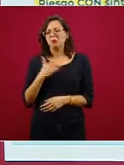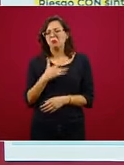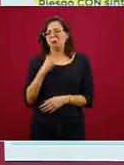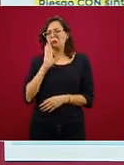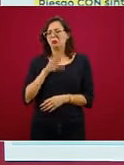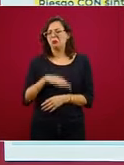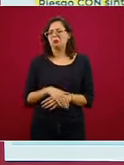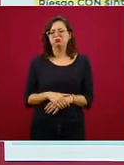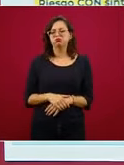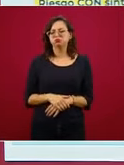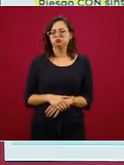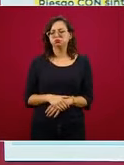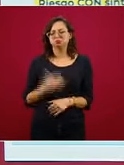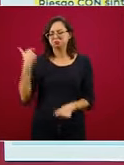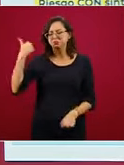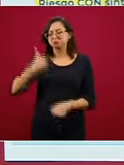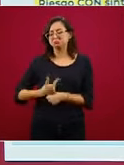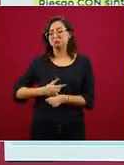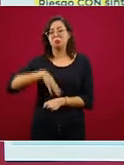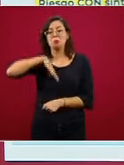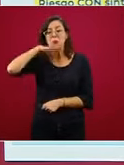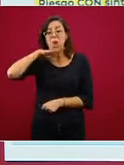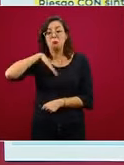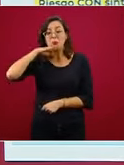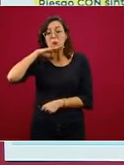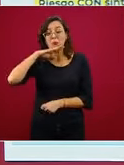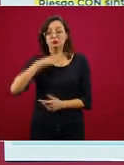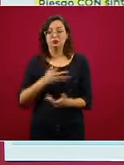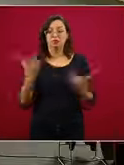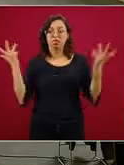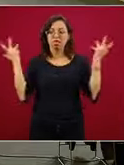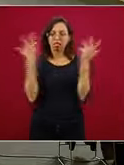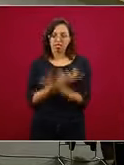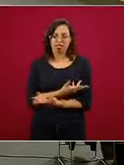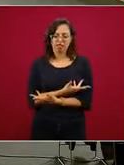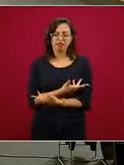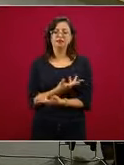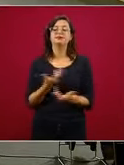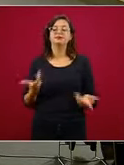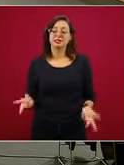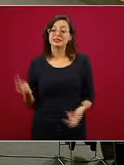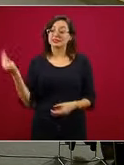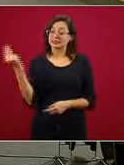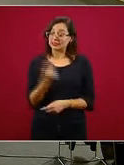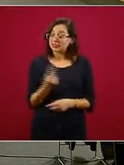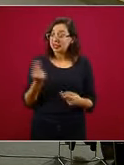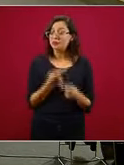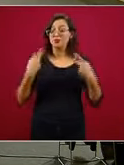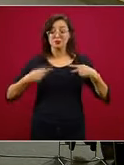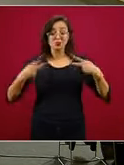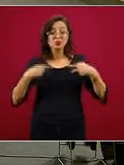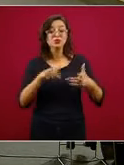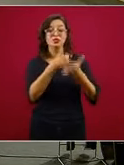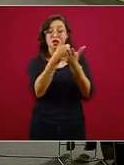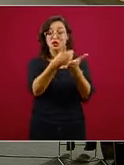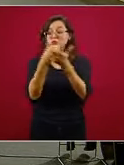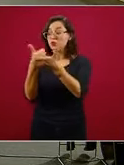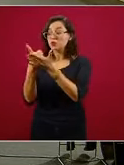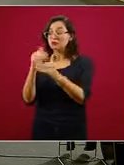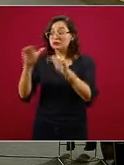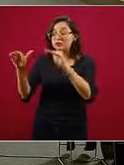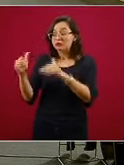El dato de alarma no lo identificaba. Entonces, lo que hay que hacer es ayudarle a las personas, ayudarle a los ciudadanos